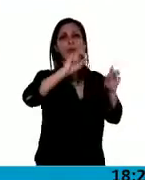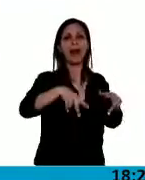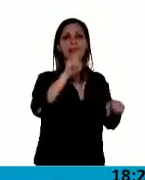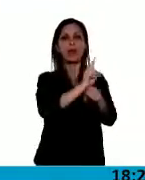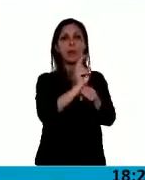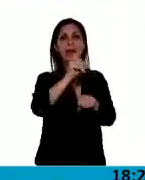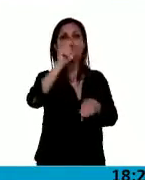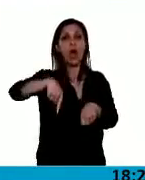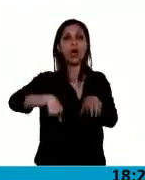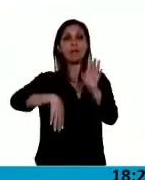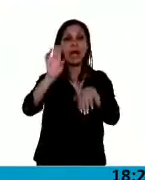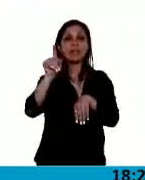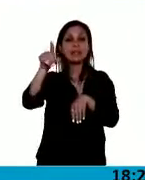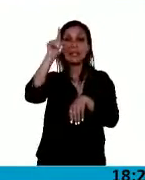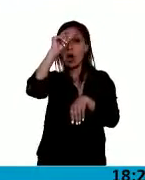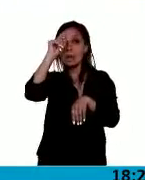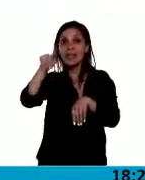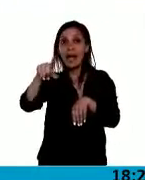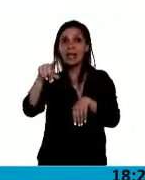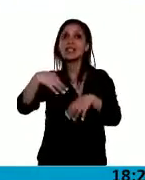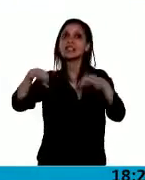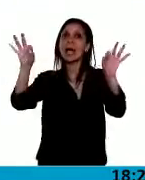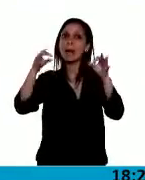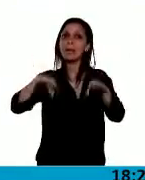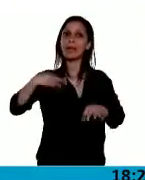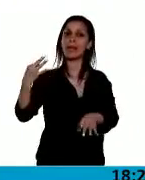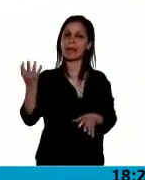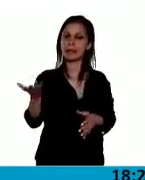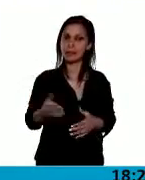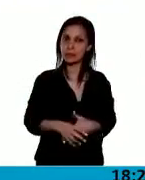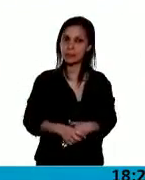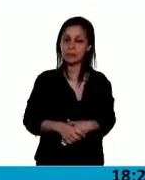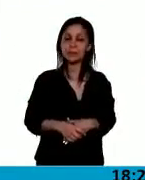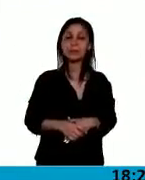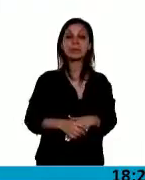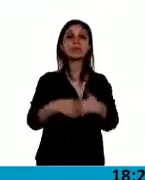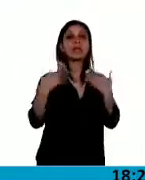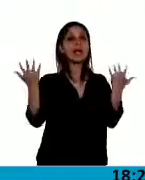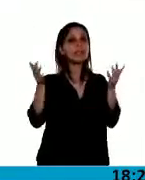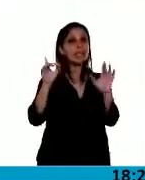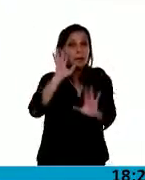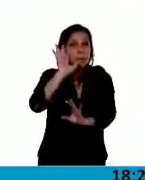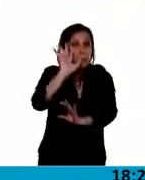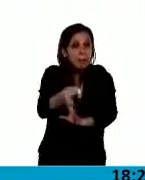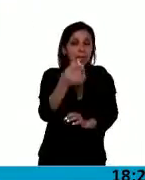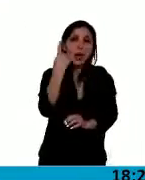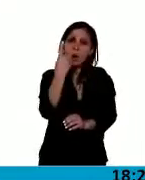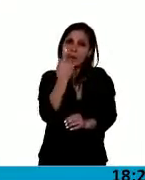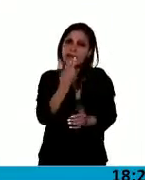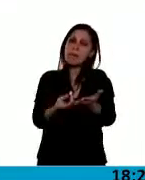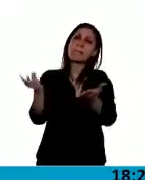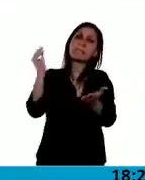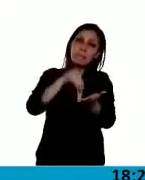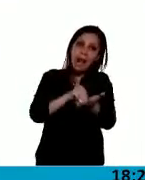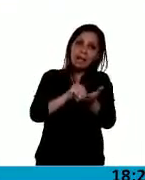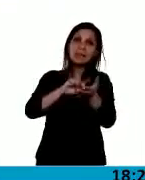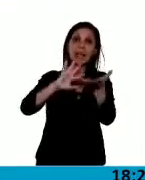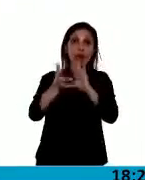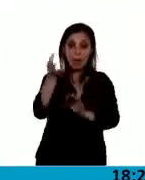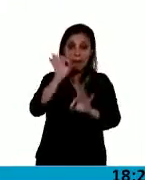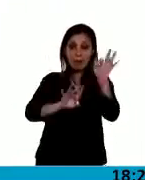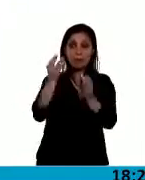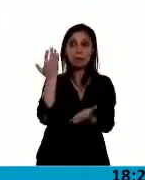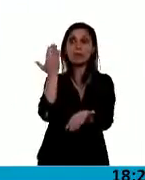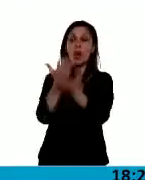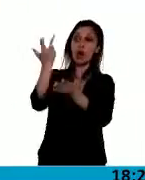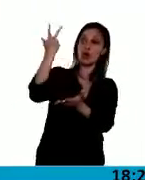son las que salvan vidas en la calle. Así quedó demostrado una y otra vez en el rechazo de los proyectos que hemos